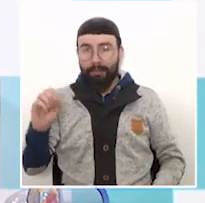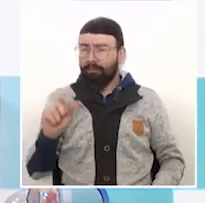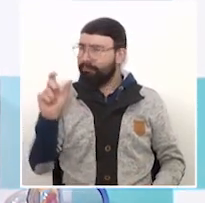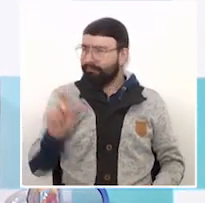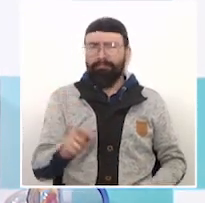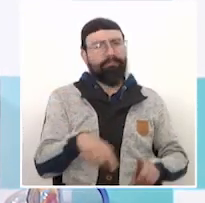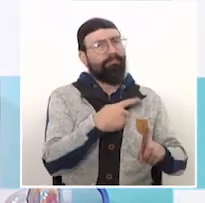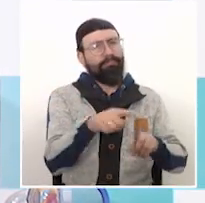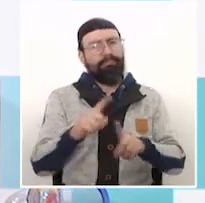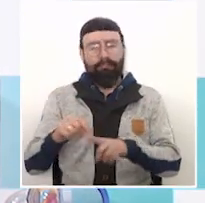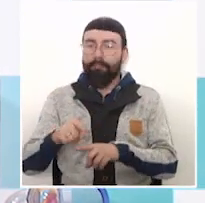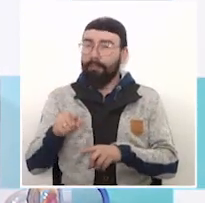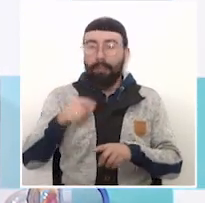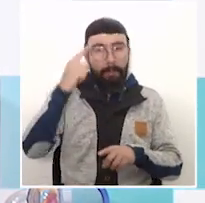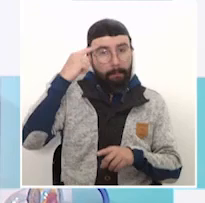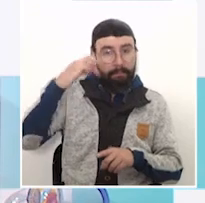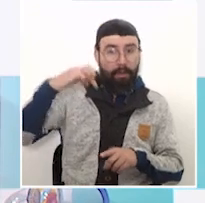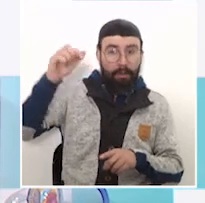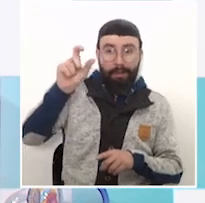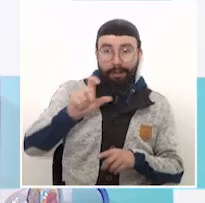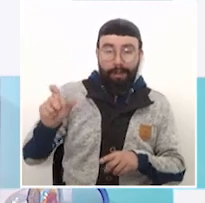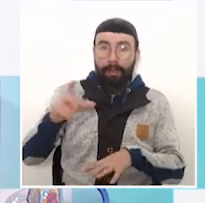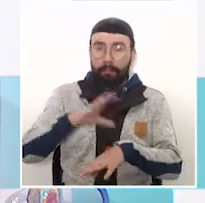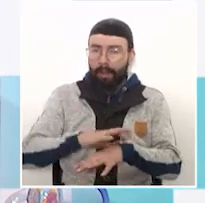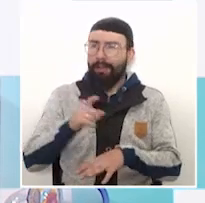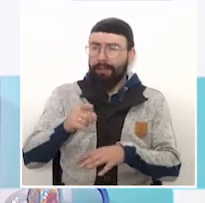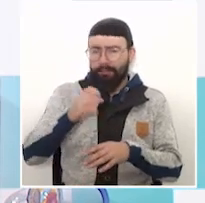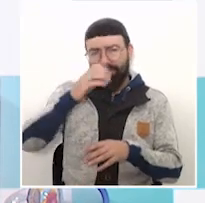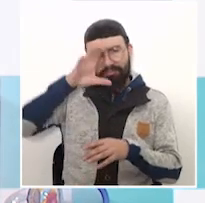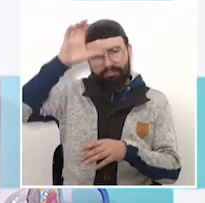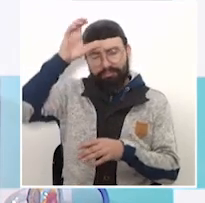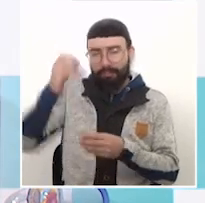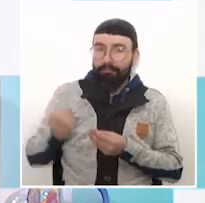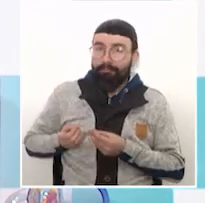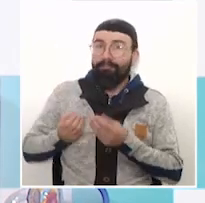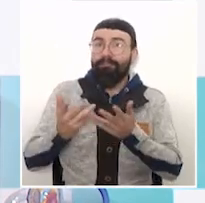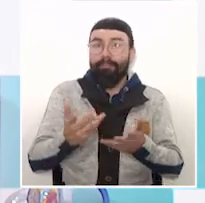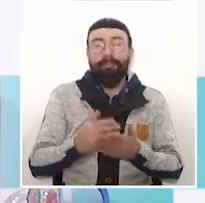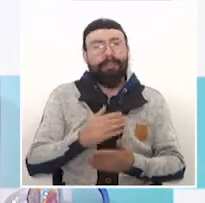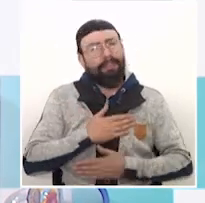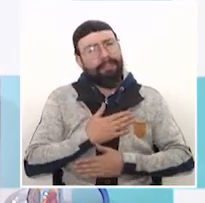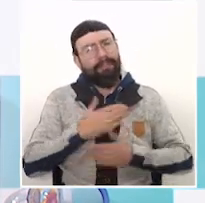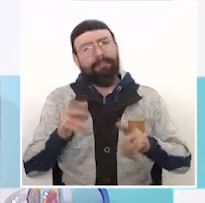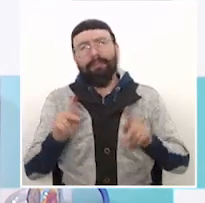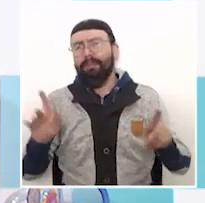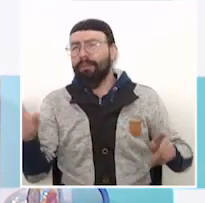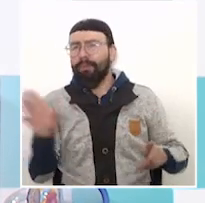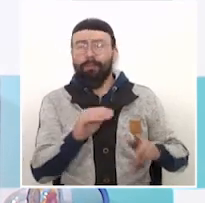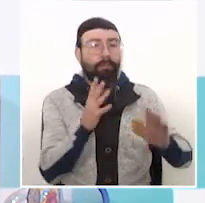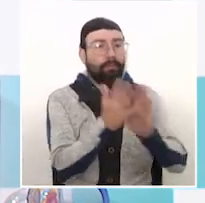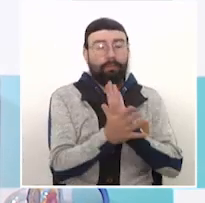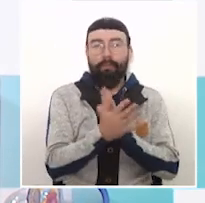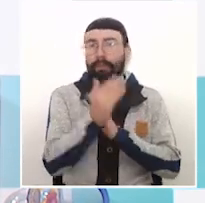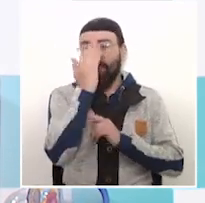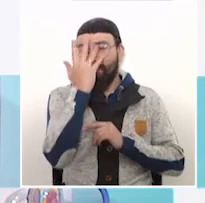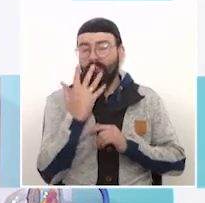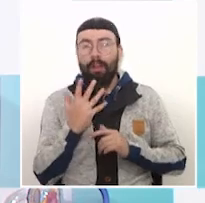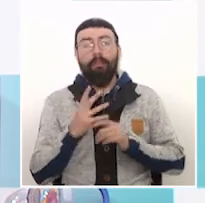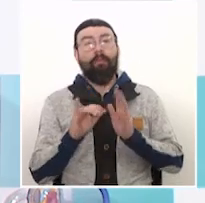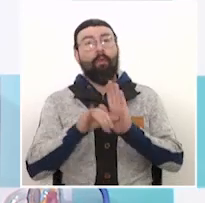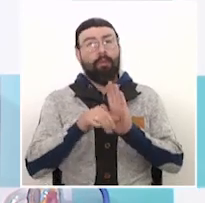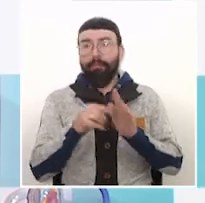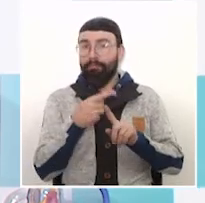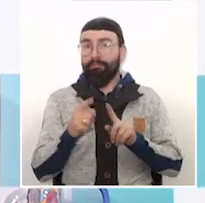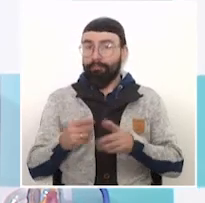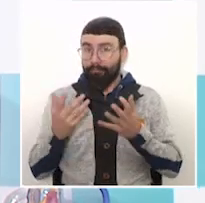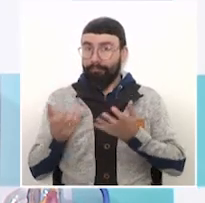también están aportando desde su conocimiento. Saludamos a todas las personas que nos están enviando mensajes por Facebook, por Instagram también. Quiero